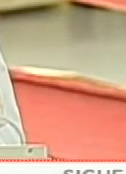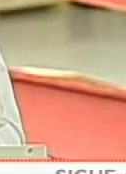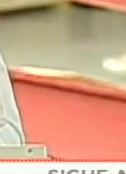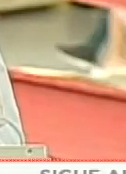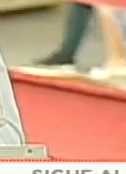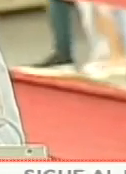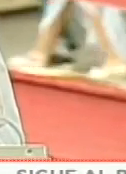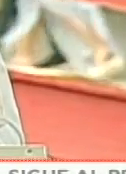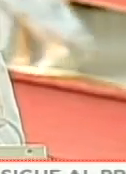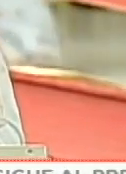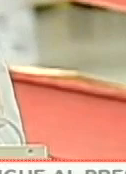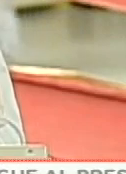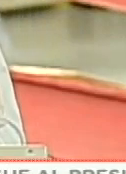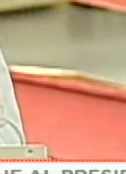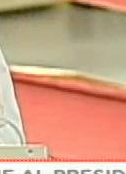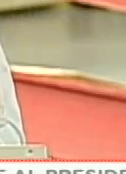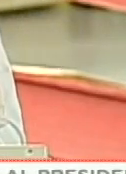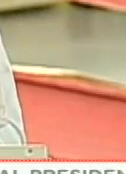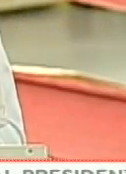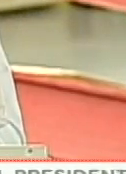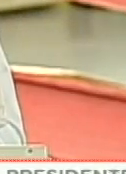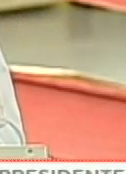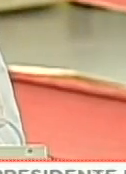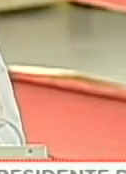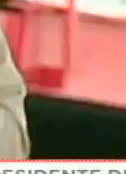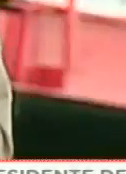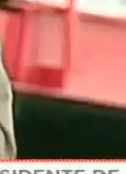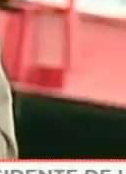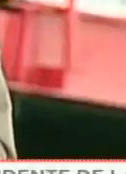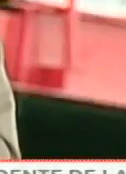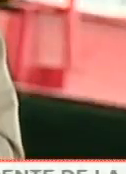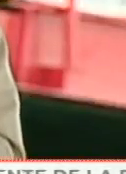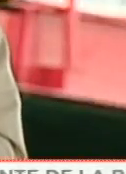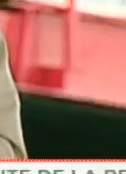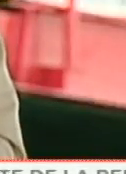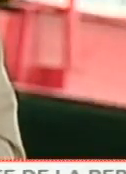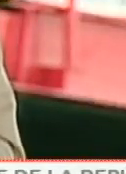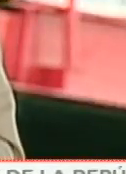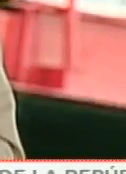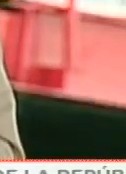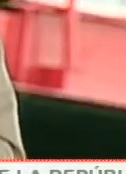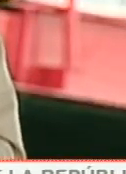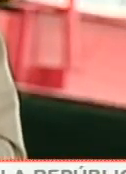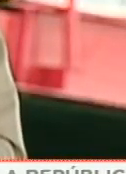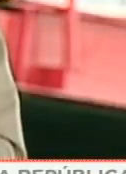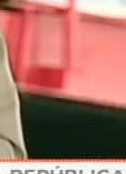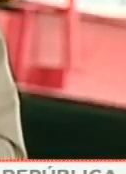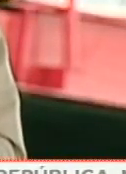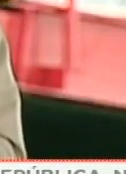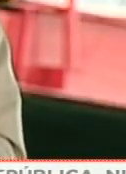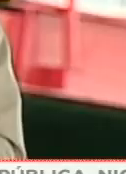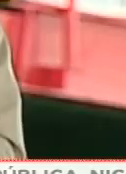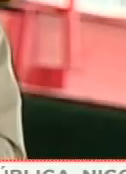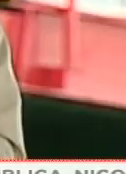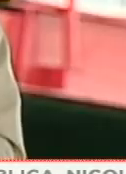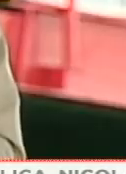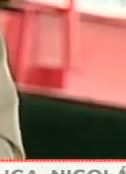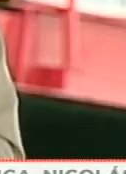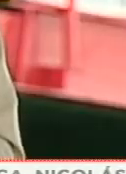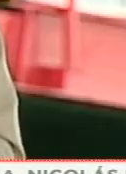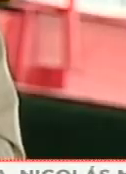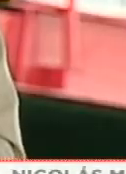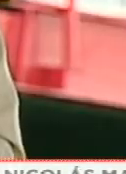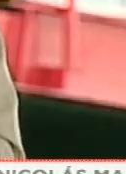que nuestro país está preparado para cualquier batalla. Estamos preparados para cualquier batalla, así es. Mi aplauso a